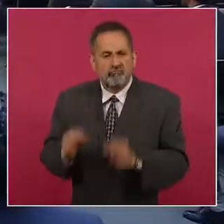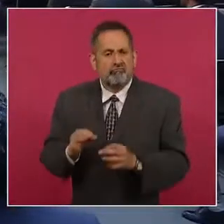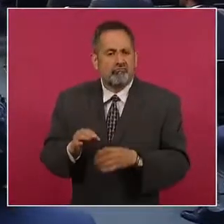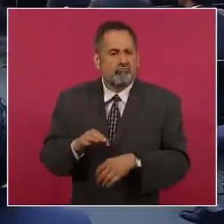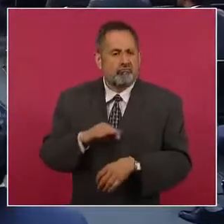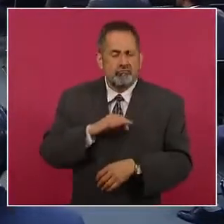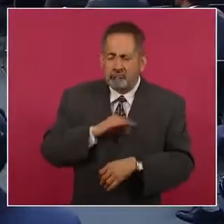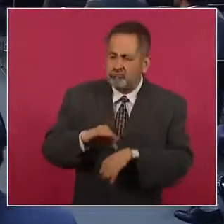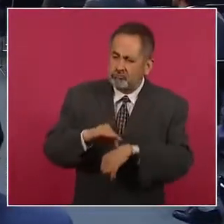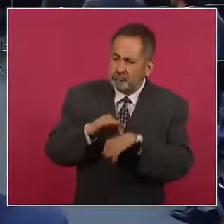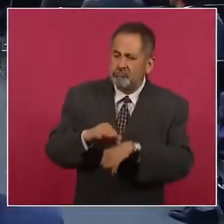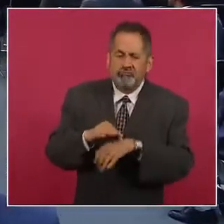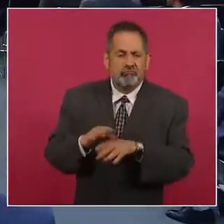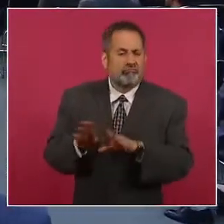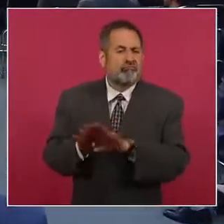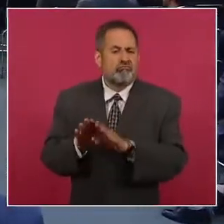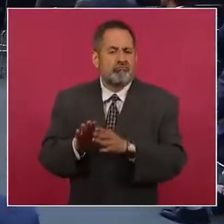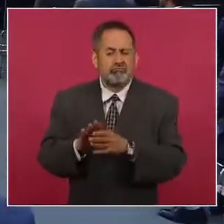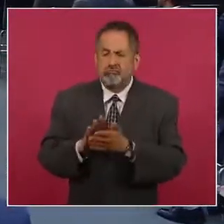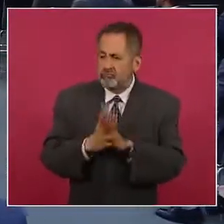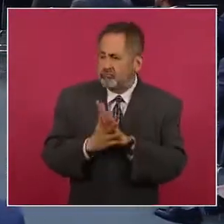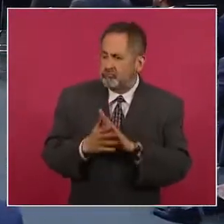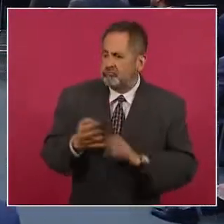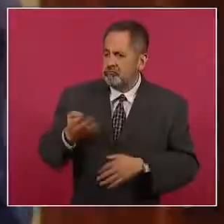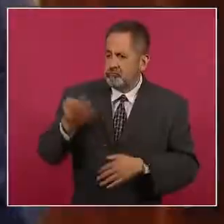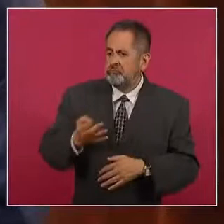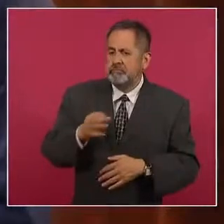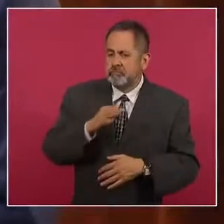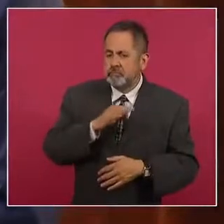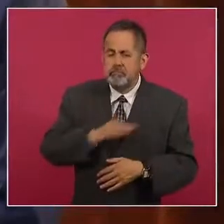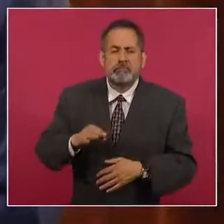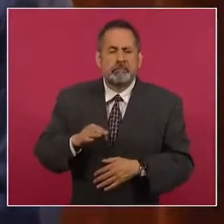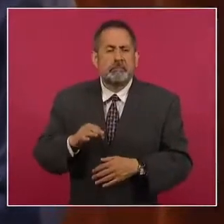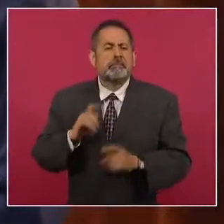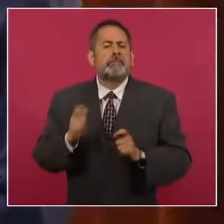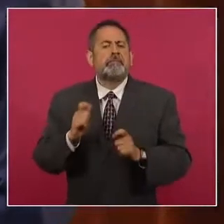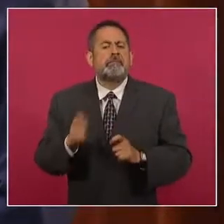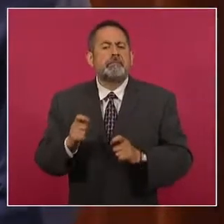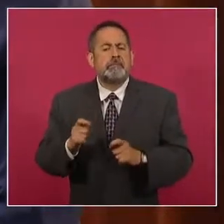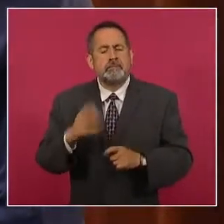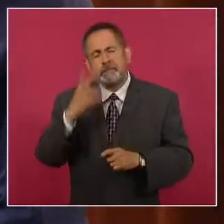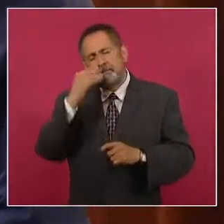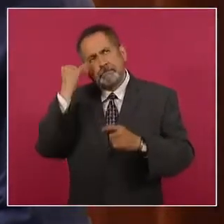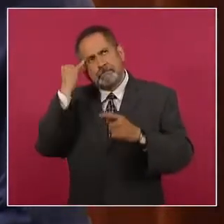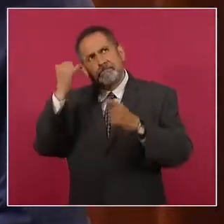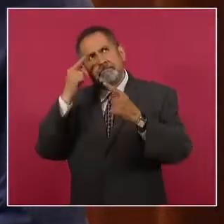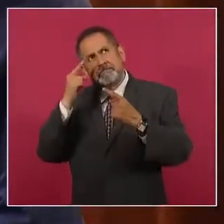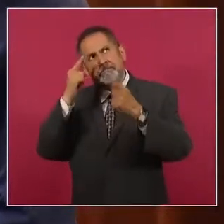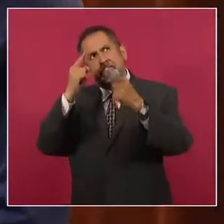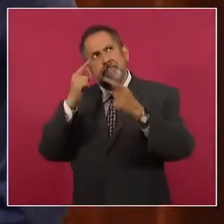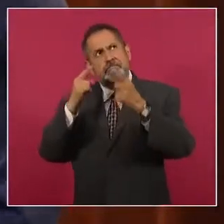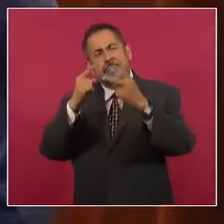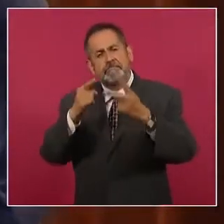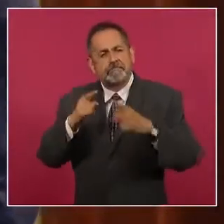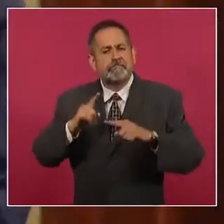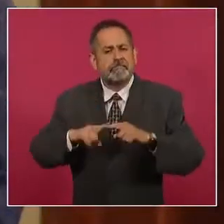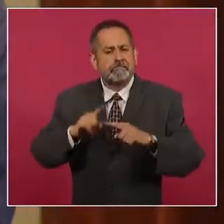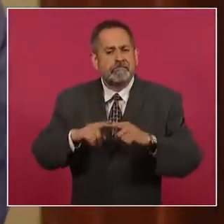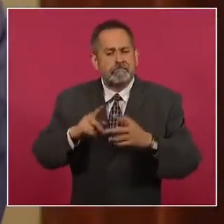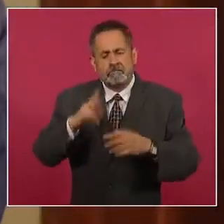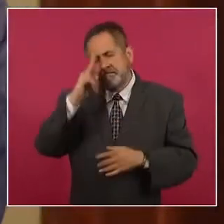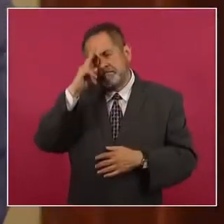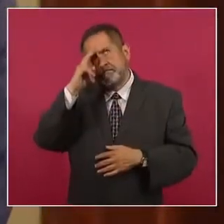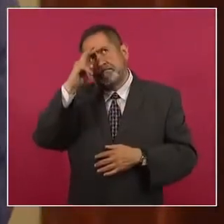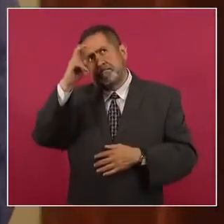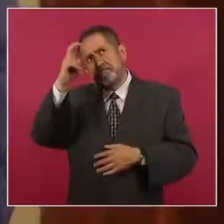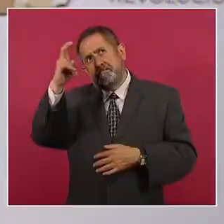concretar, convertirse en realidad, esos bellos ideales, esos